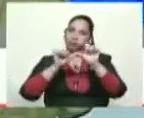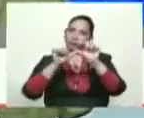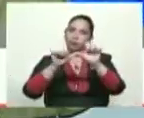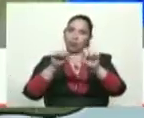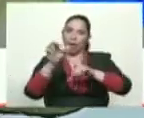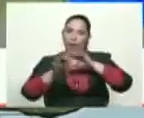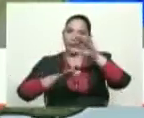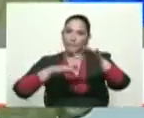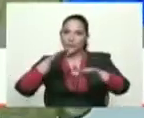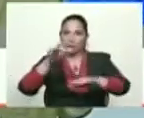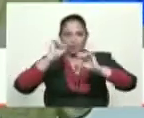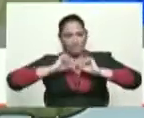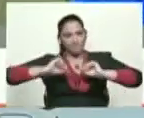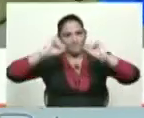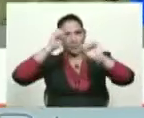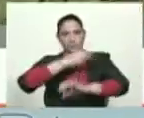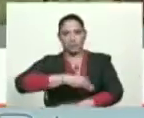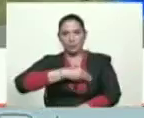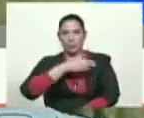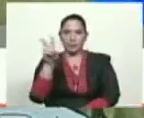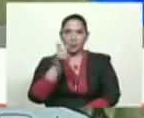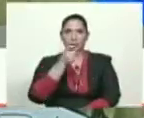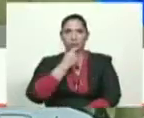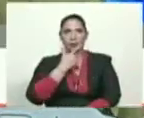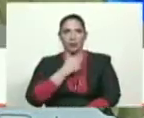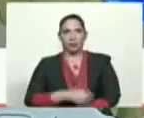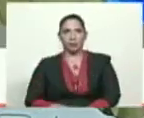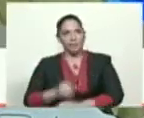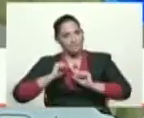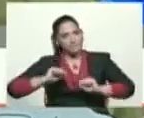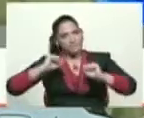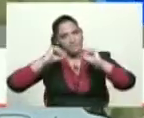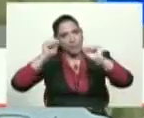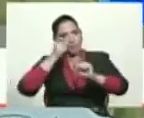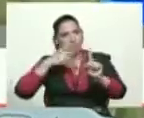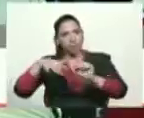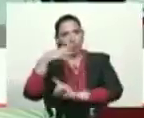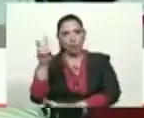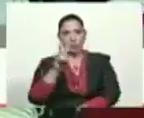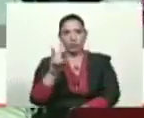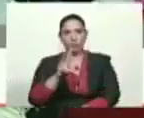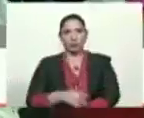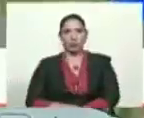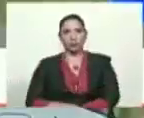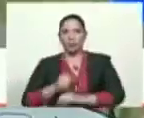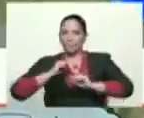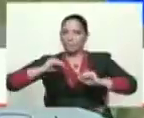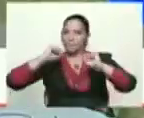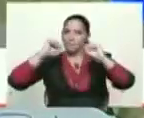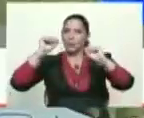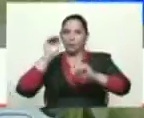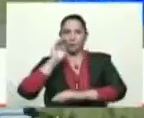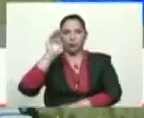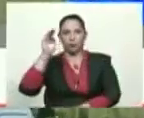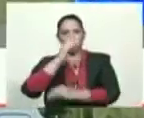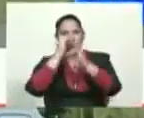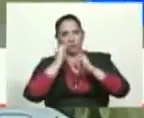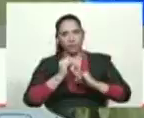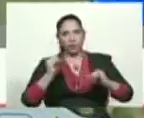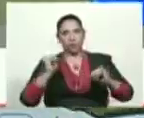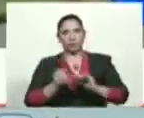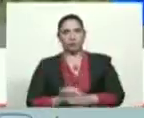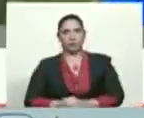que viva la misión venezuela bella que viva el pueblo de venezuela que vive el futuro feliz